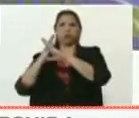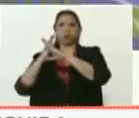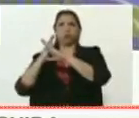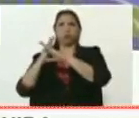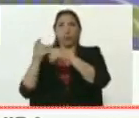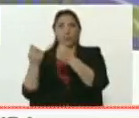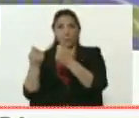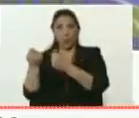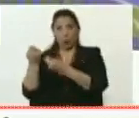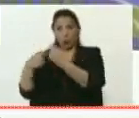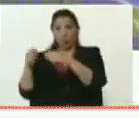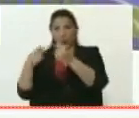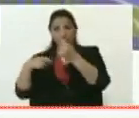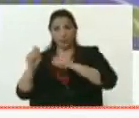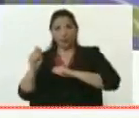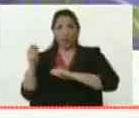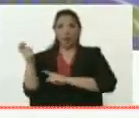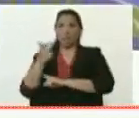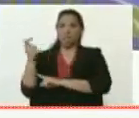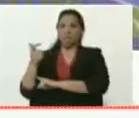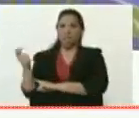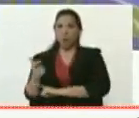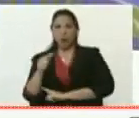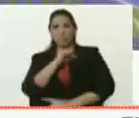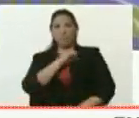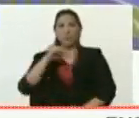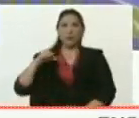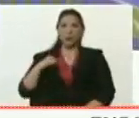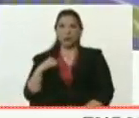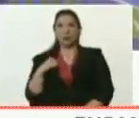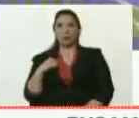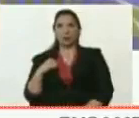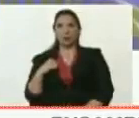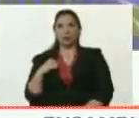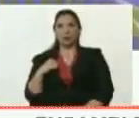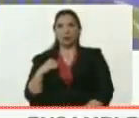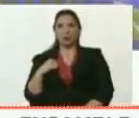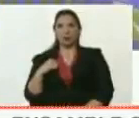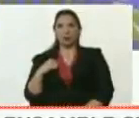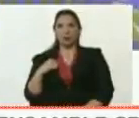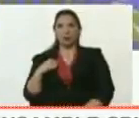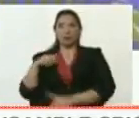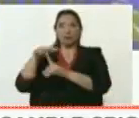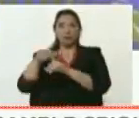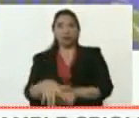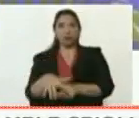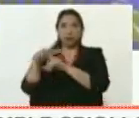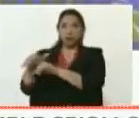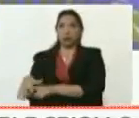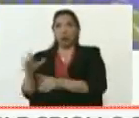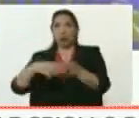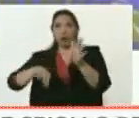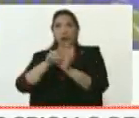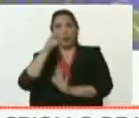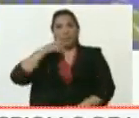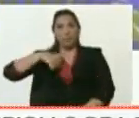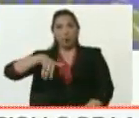financiero, comercial, lo que buscan es la privatización y que se someta nuevamente a los pueblos.